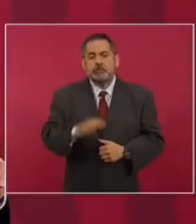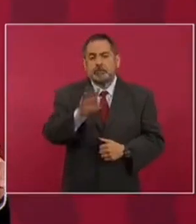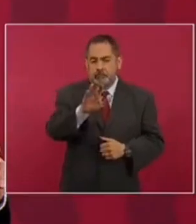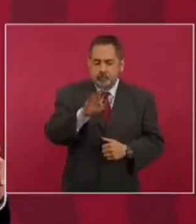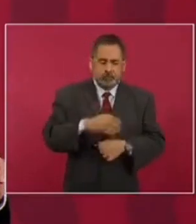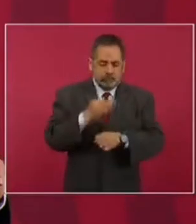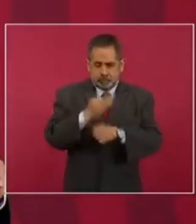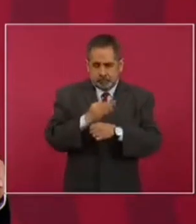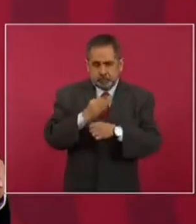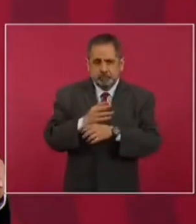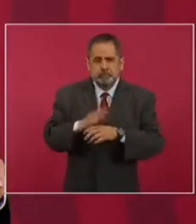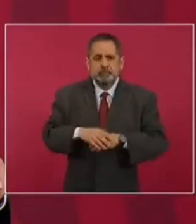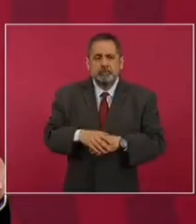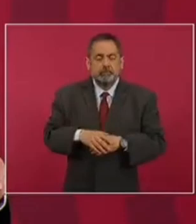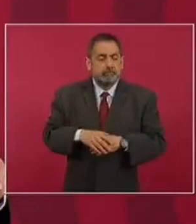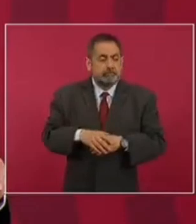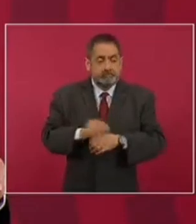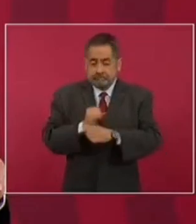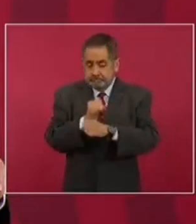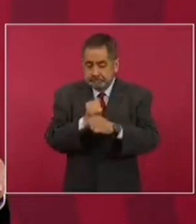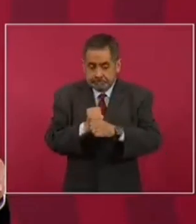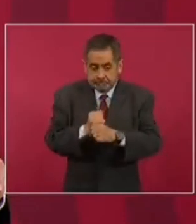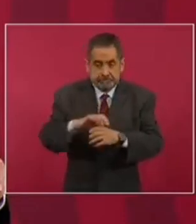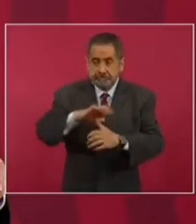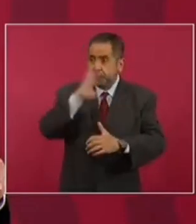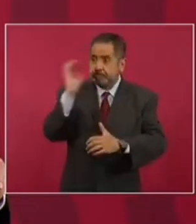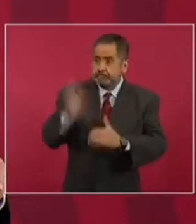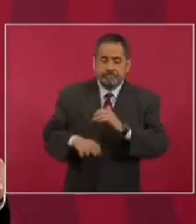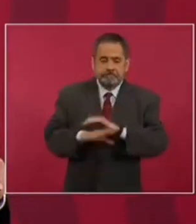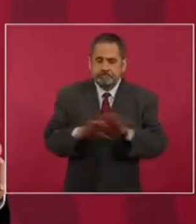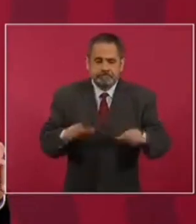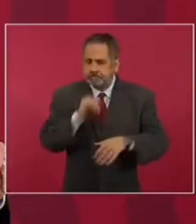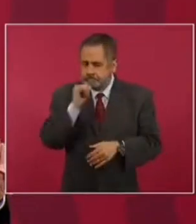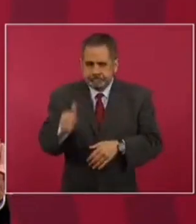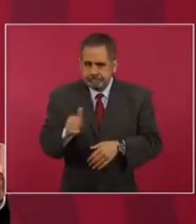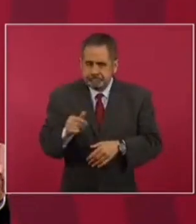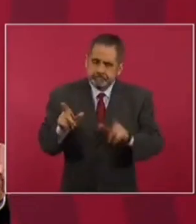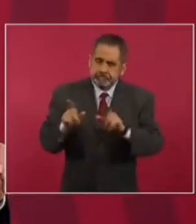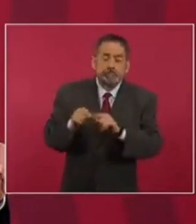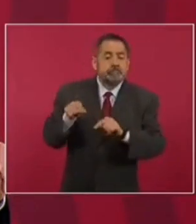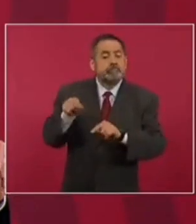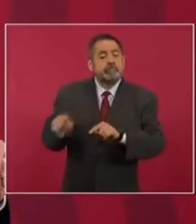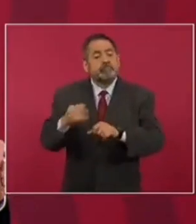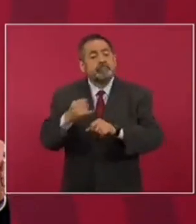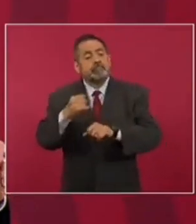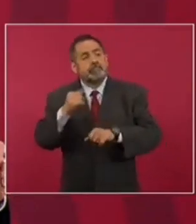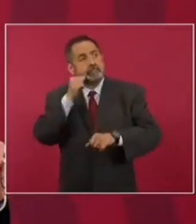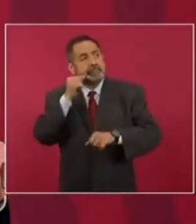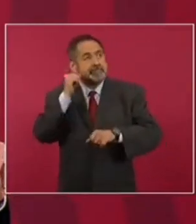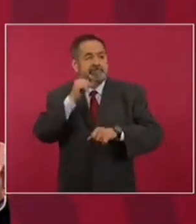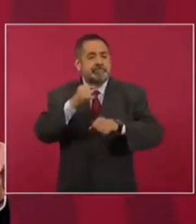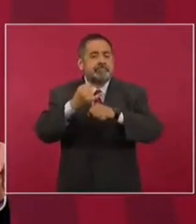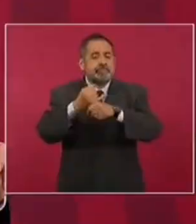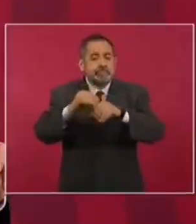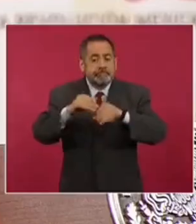cabo la investigación, no termina todavía. Esto fue un informe que